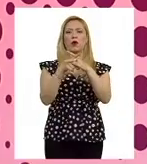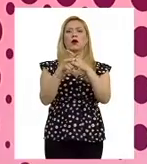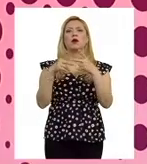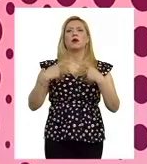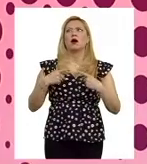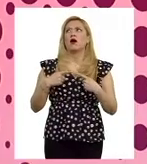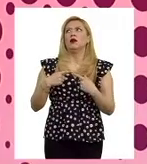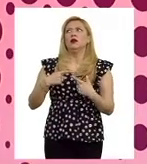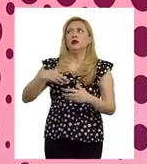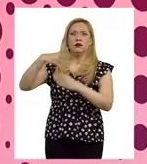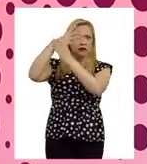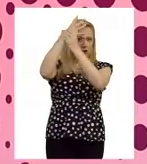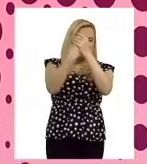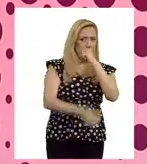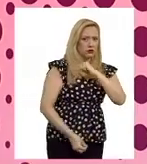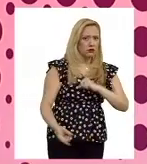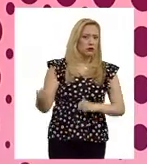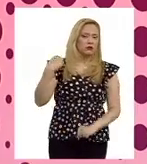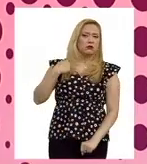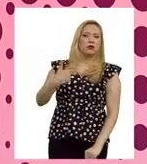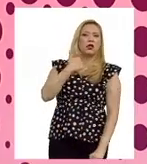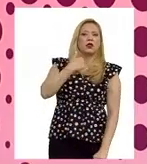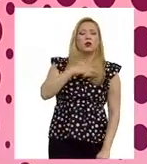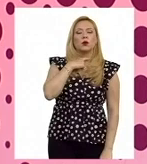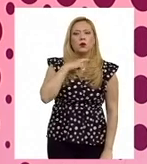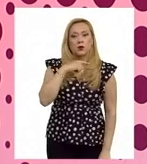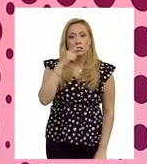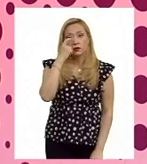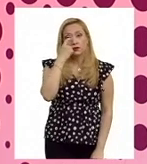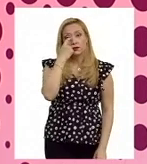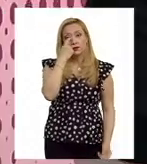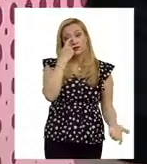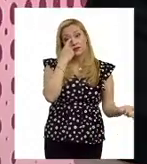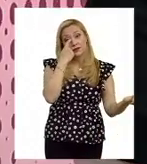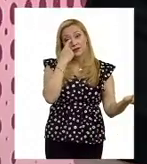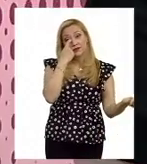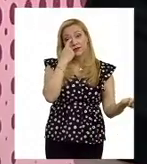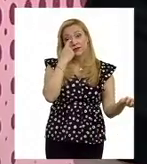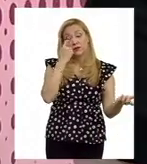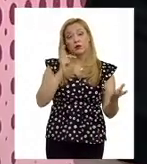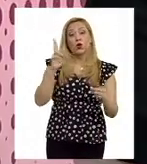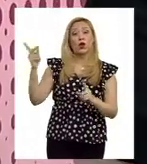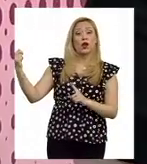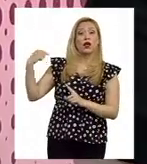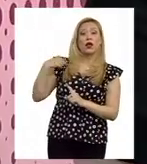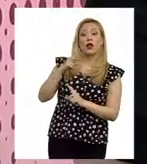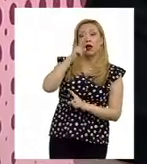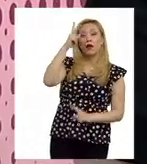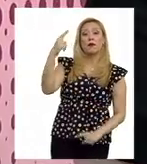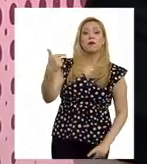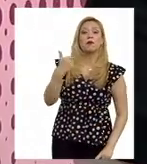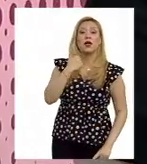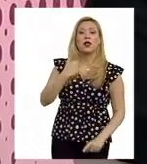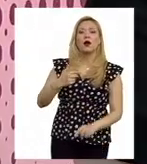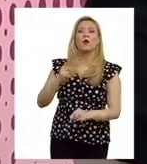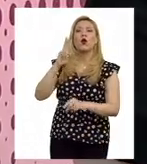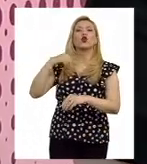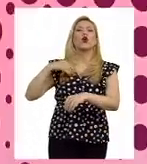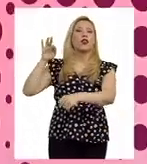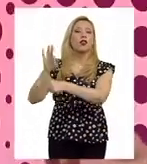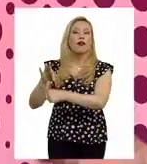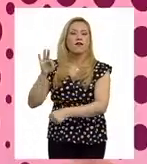desplazamiento forzado, obviamente, y se convierten en refugiados por persecución justamente porque defendieron el medio